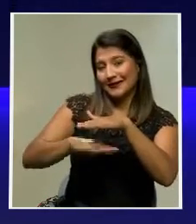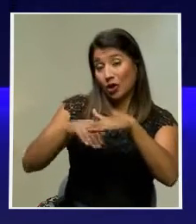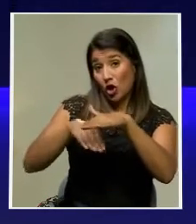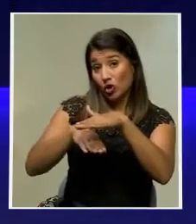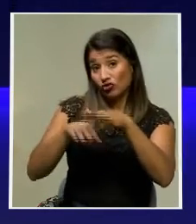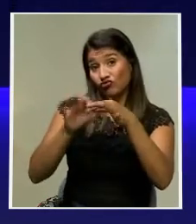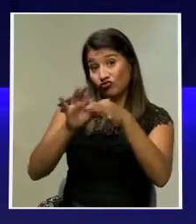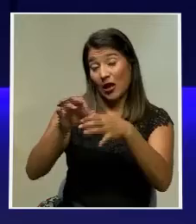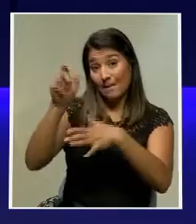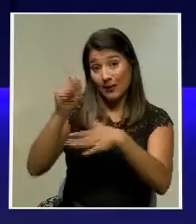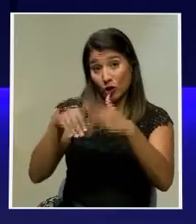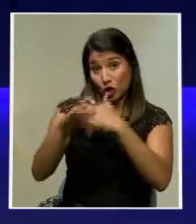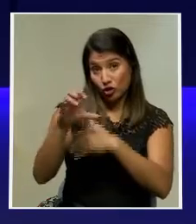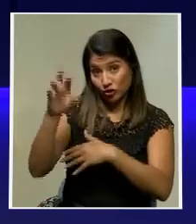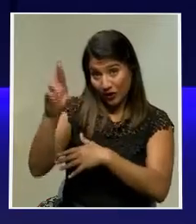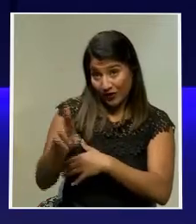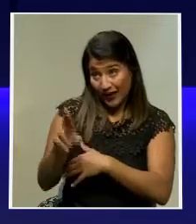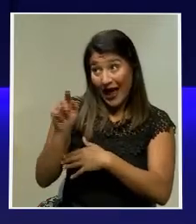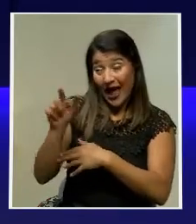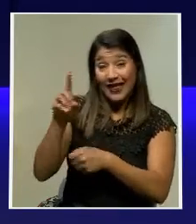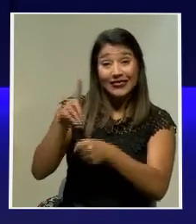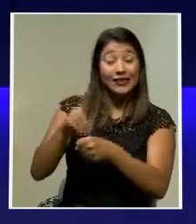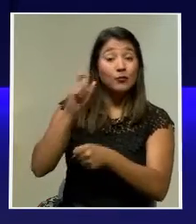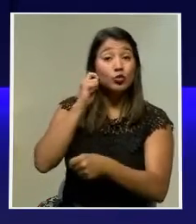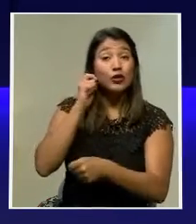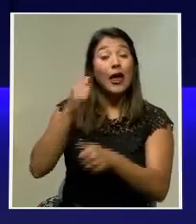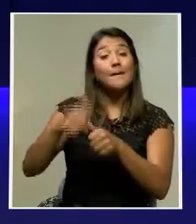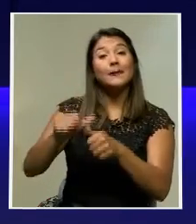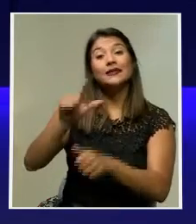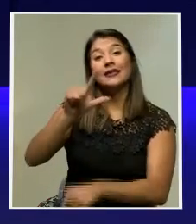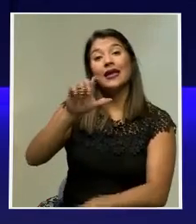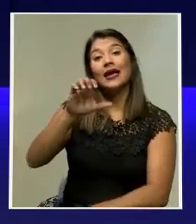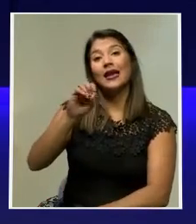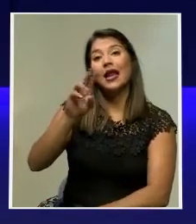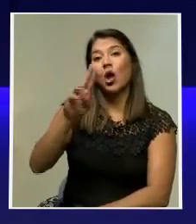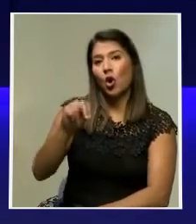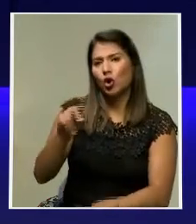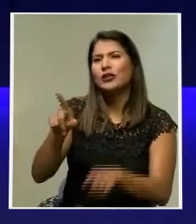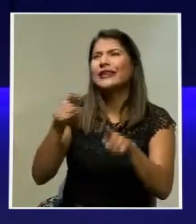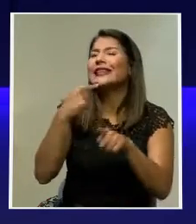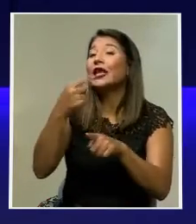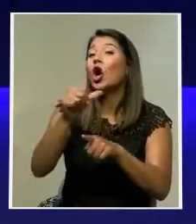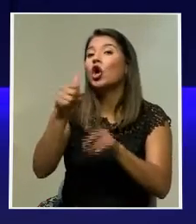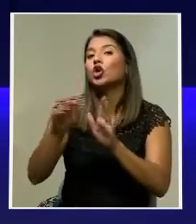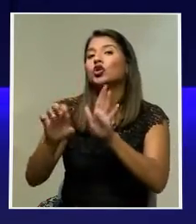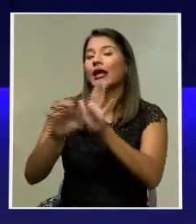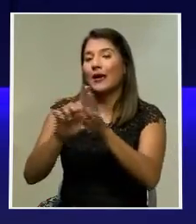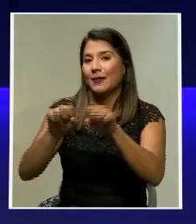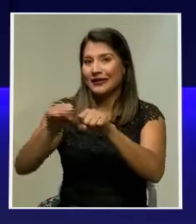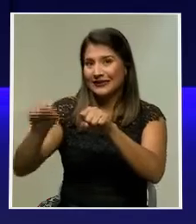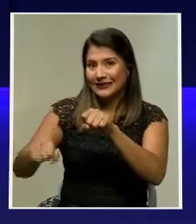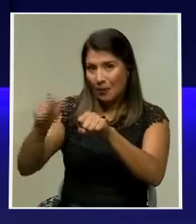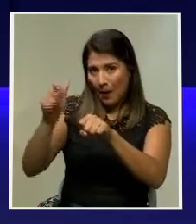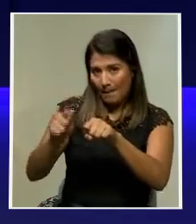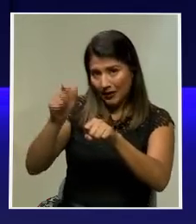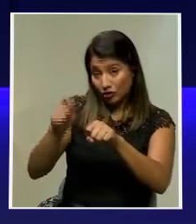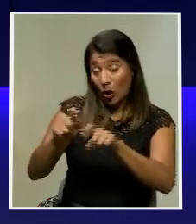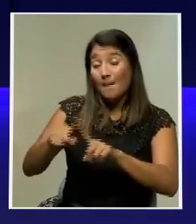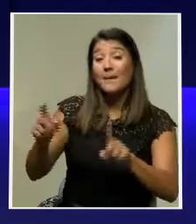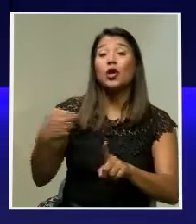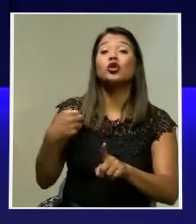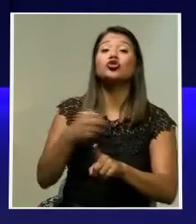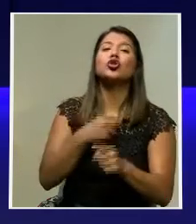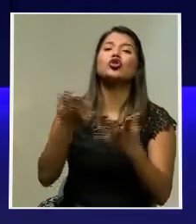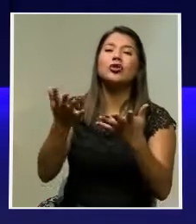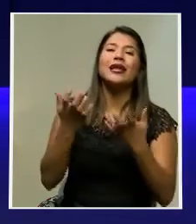país. Ahorita la diputada León hacía mención a otros sistemas de pensiones, pero en este queríamos conocer el básico,